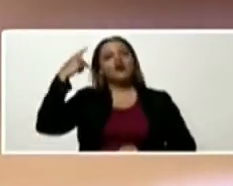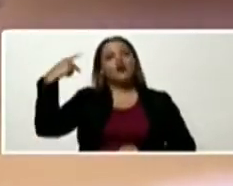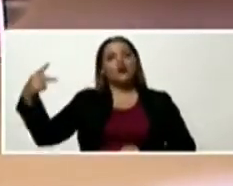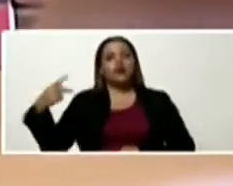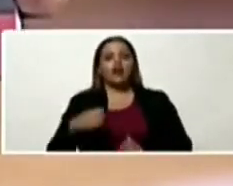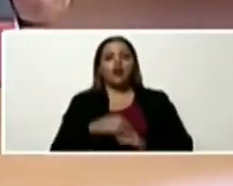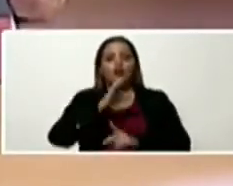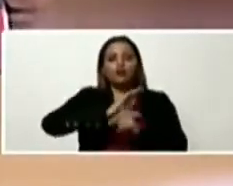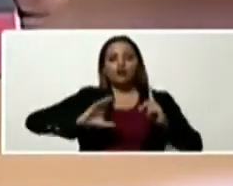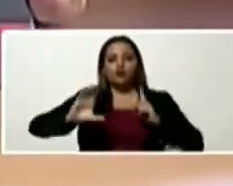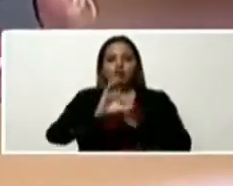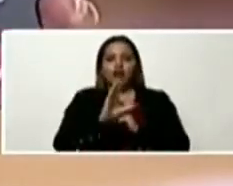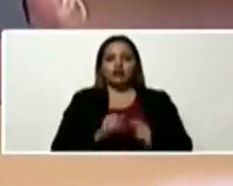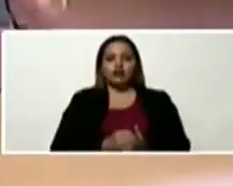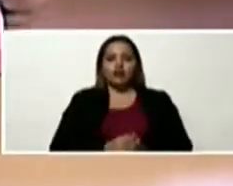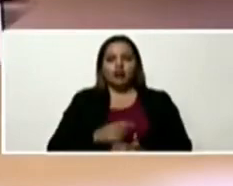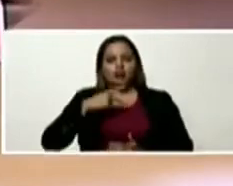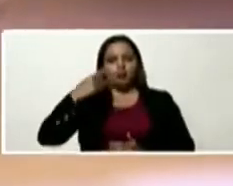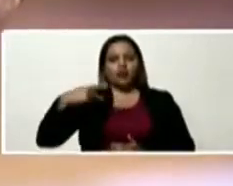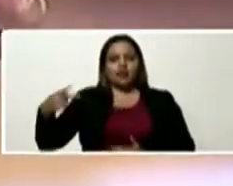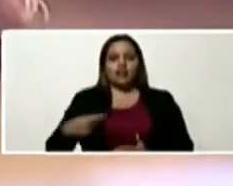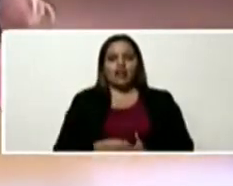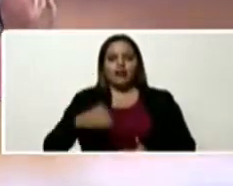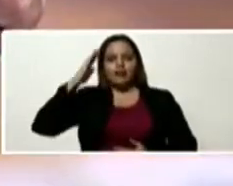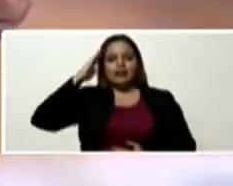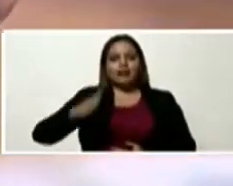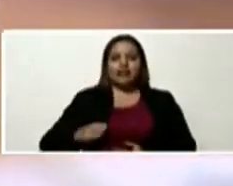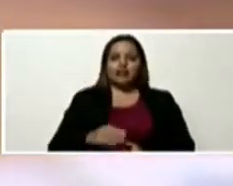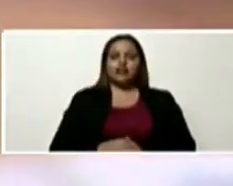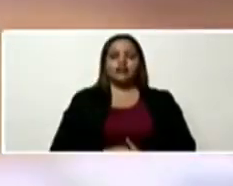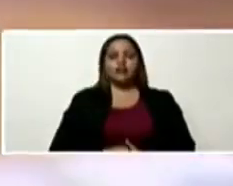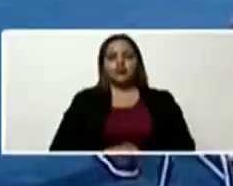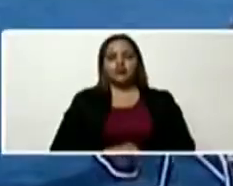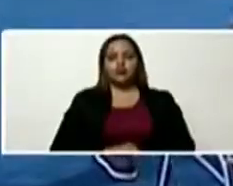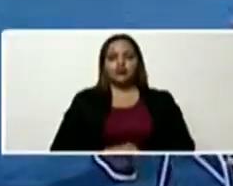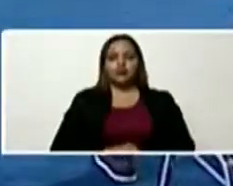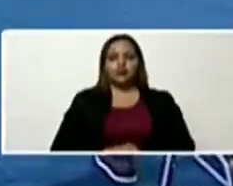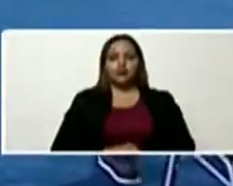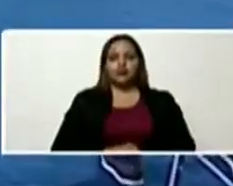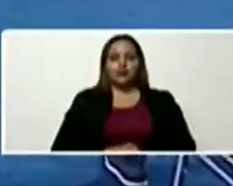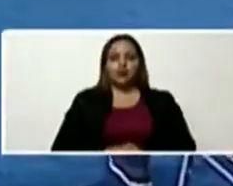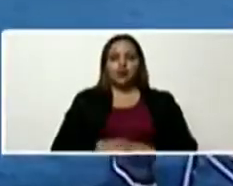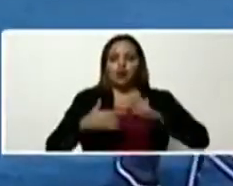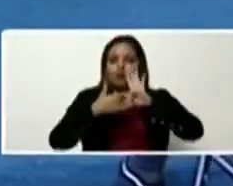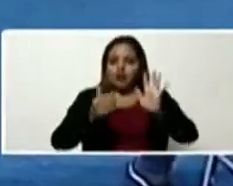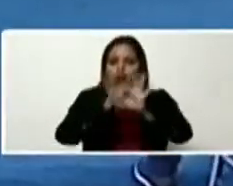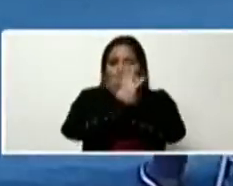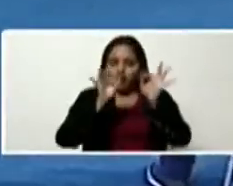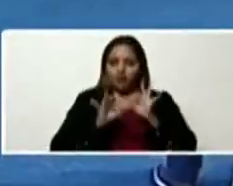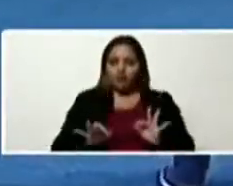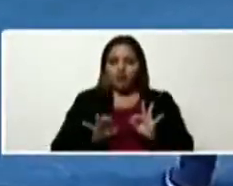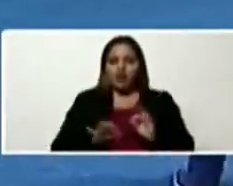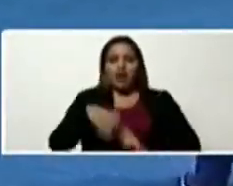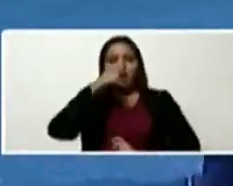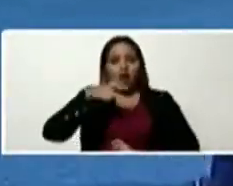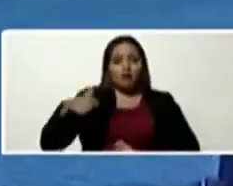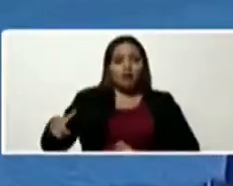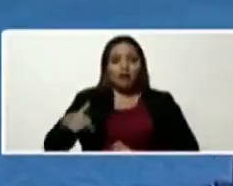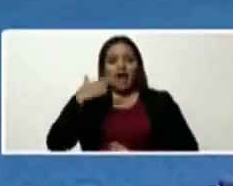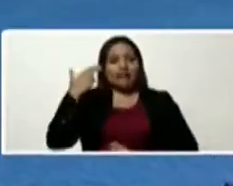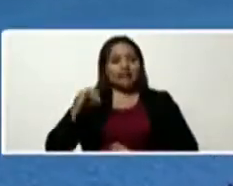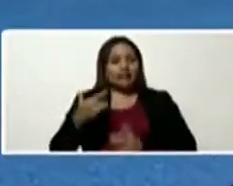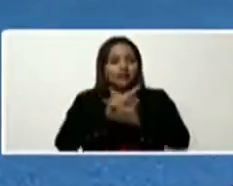psicológica, cultural, política, militar. Devela las formas en que el pueblo haitiano se